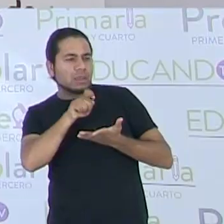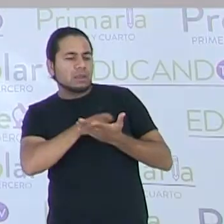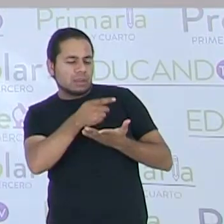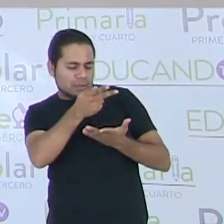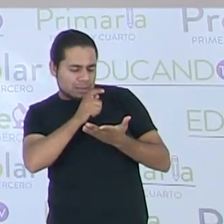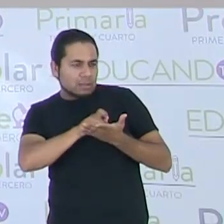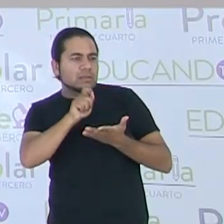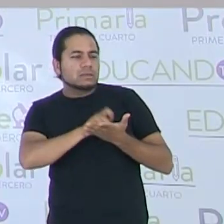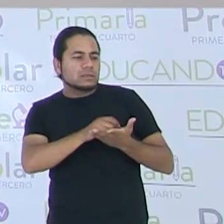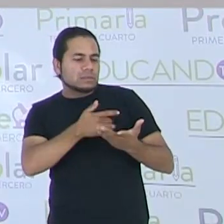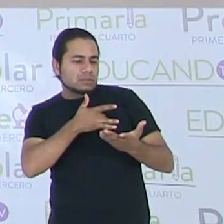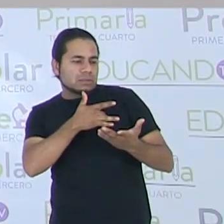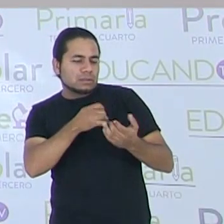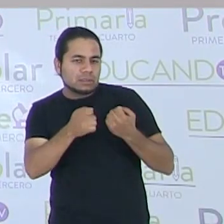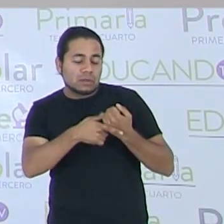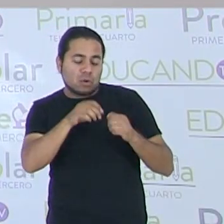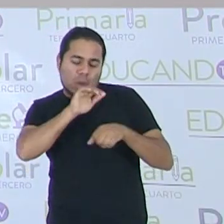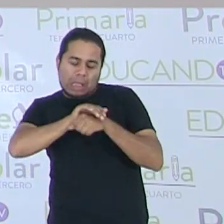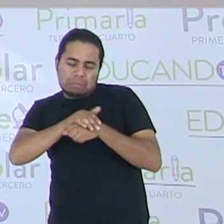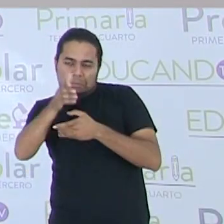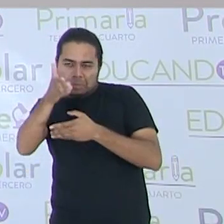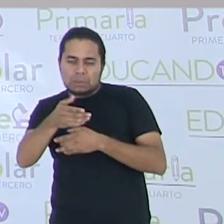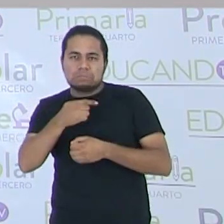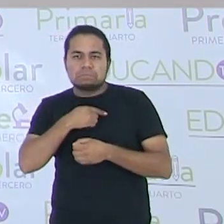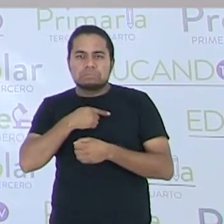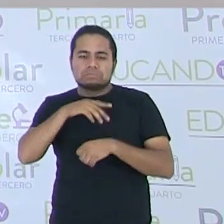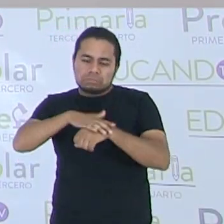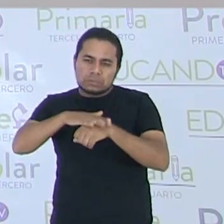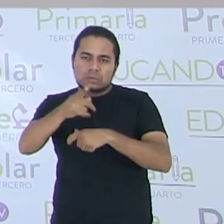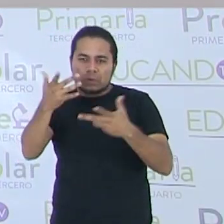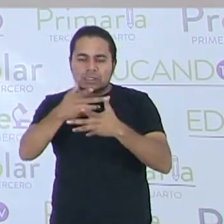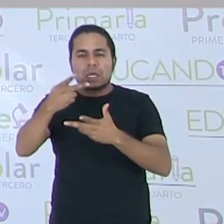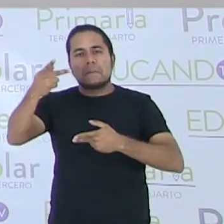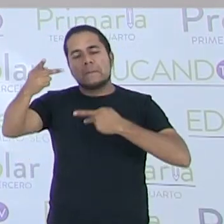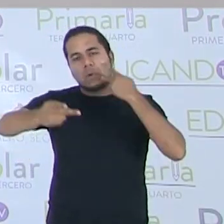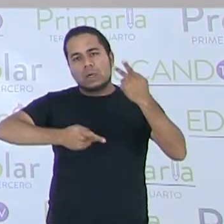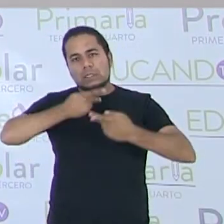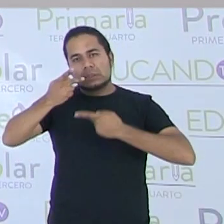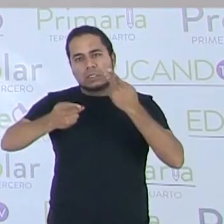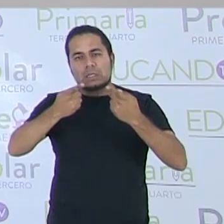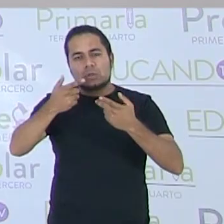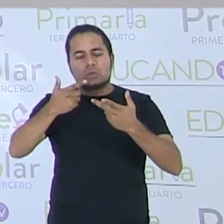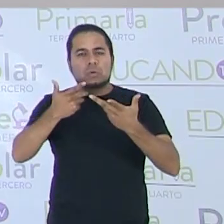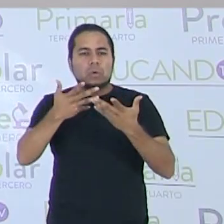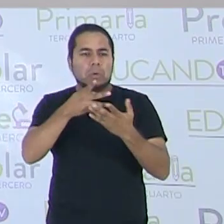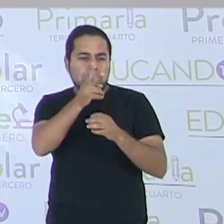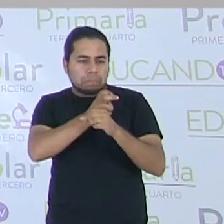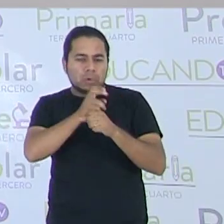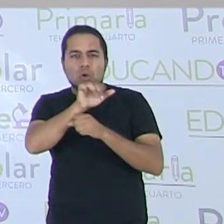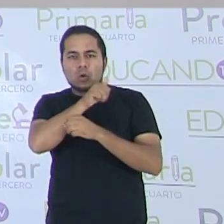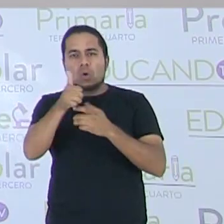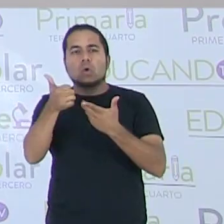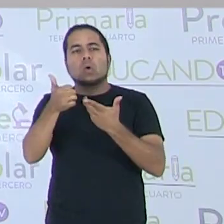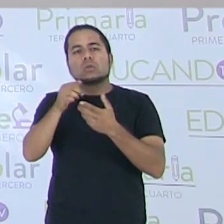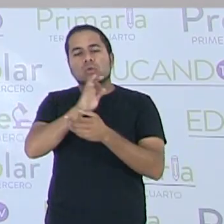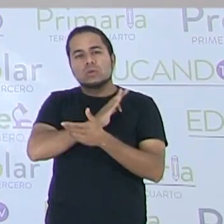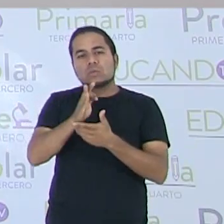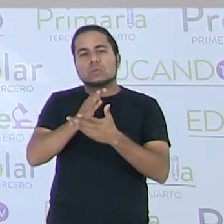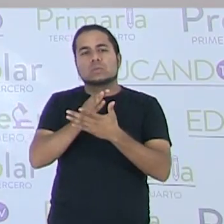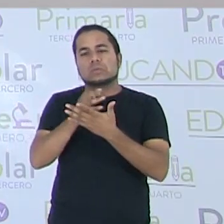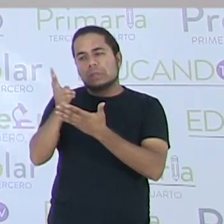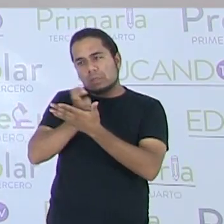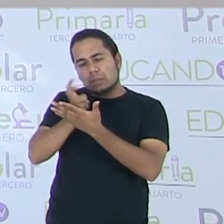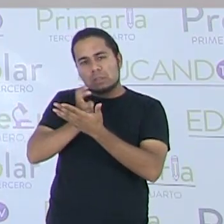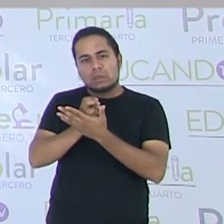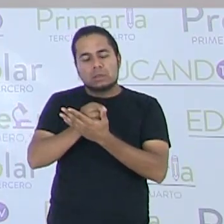atención, o en un amigo, ¿sí? Los invito a hacer poesía, tomen de modelos otros poemas. Me dio mucho